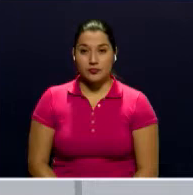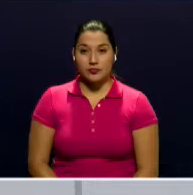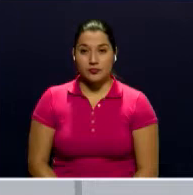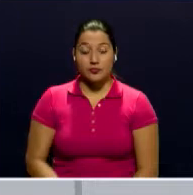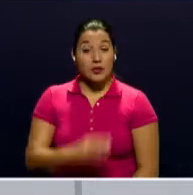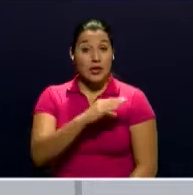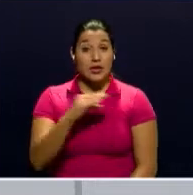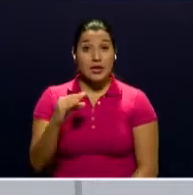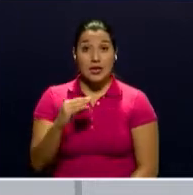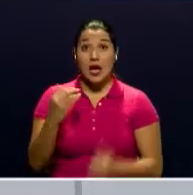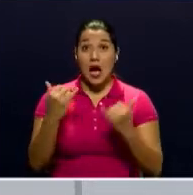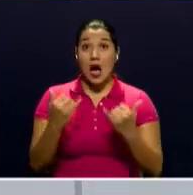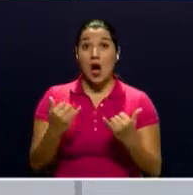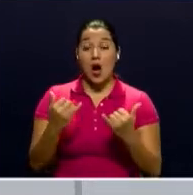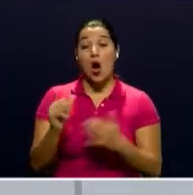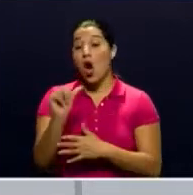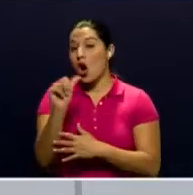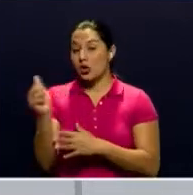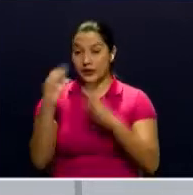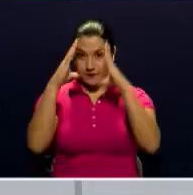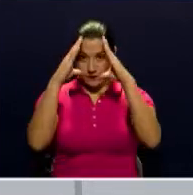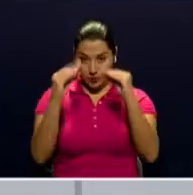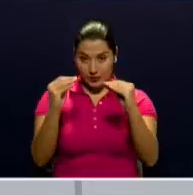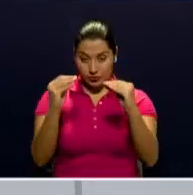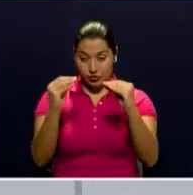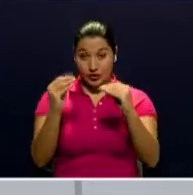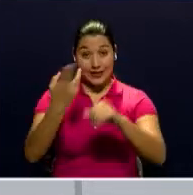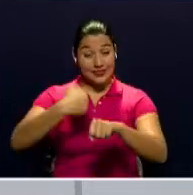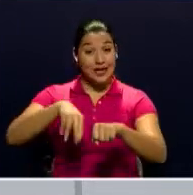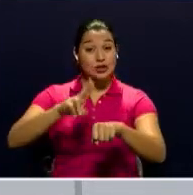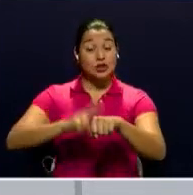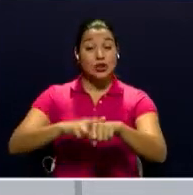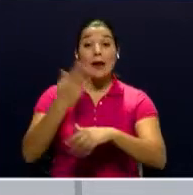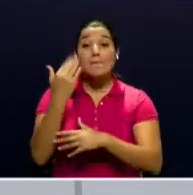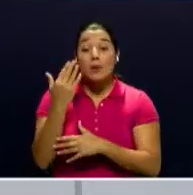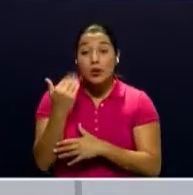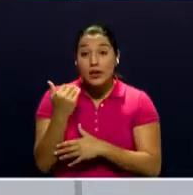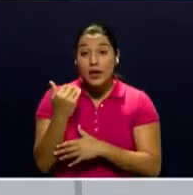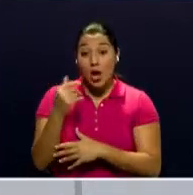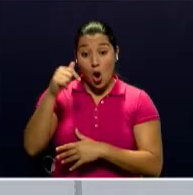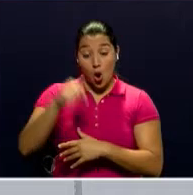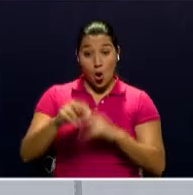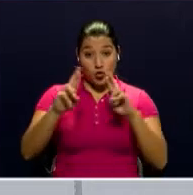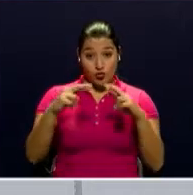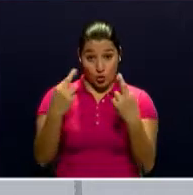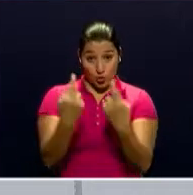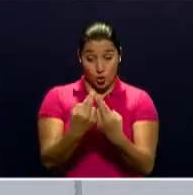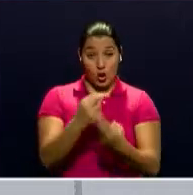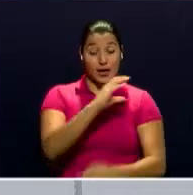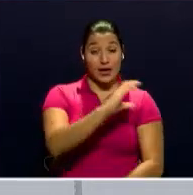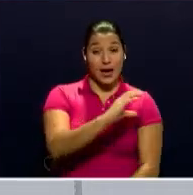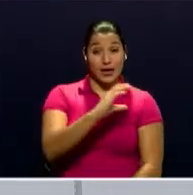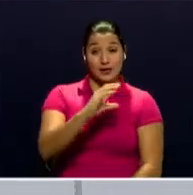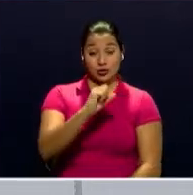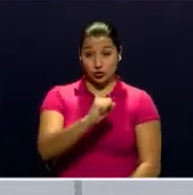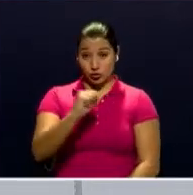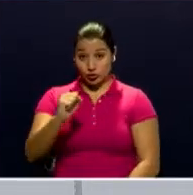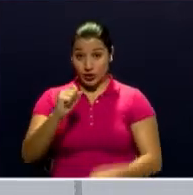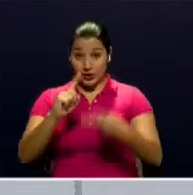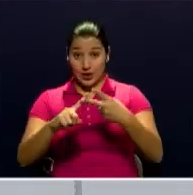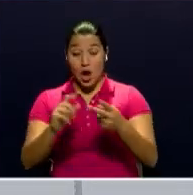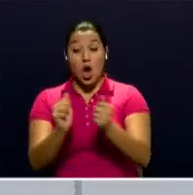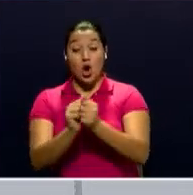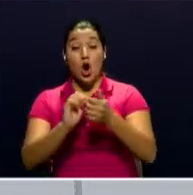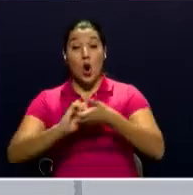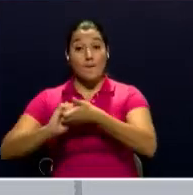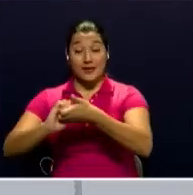Y vamos a otras informaciones nacionales, porque tras una reunión entre la Caja Costarricense de Seguro Social y las